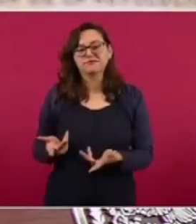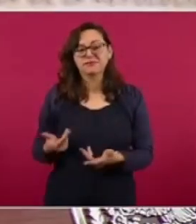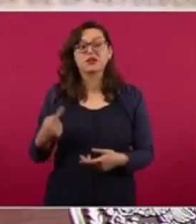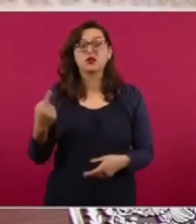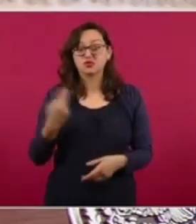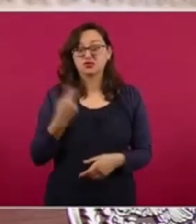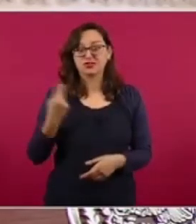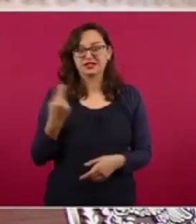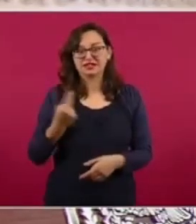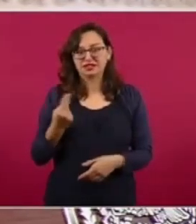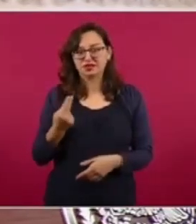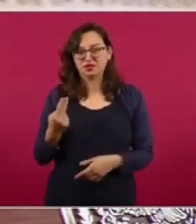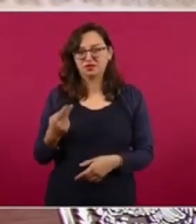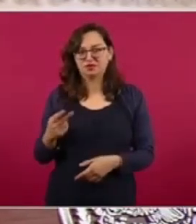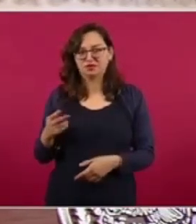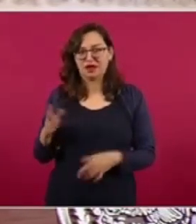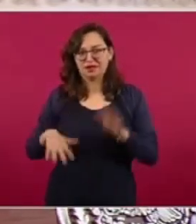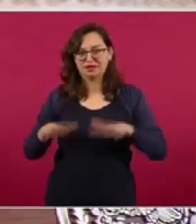¿no?